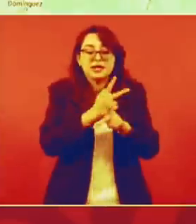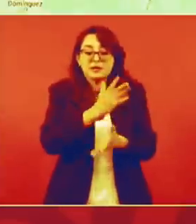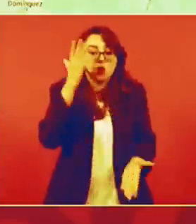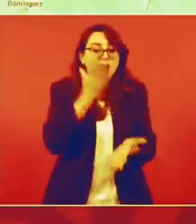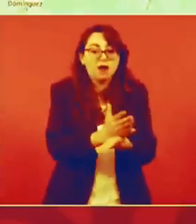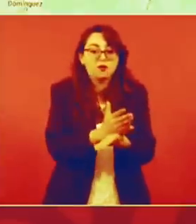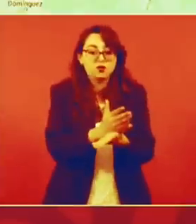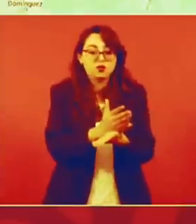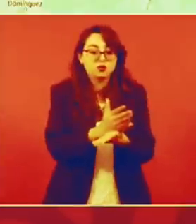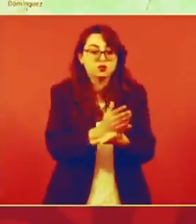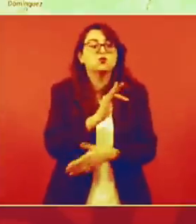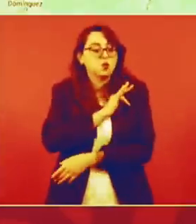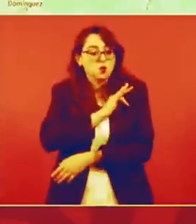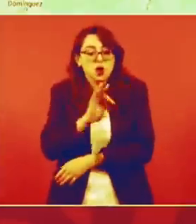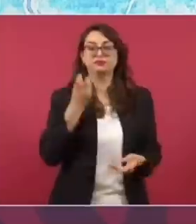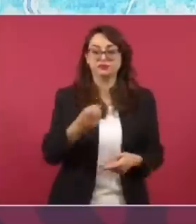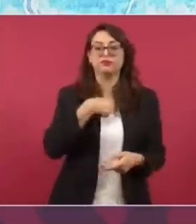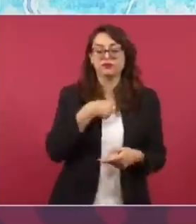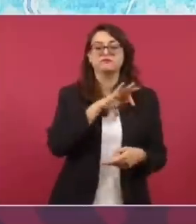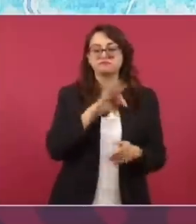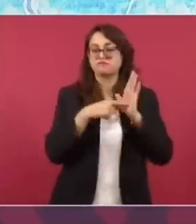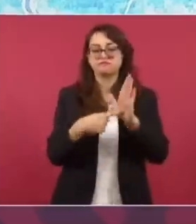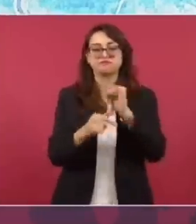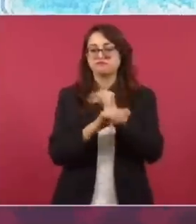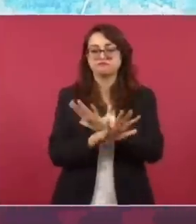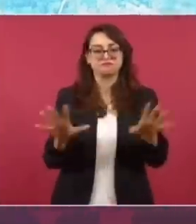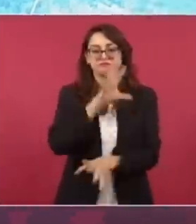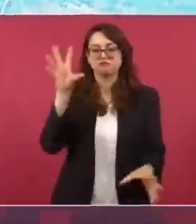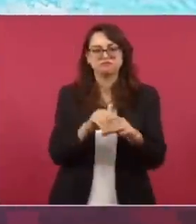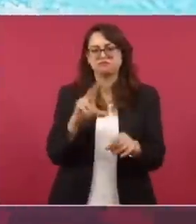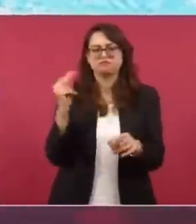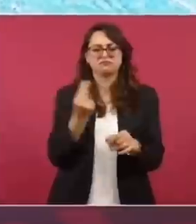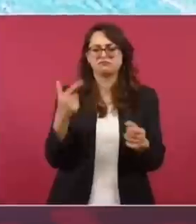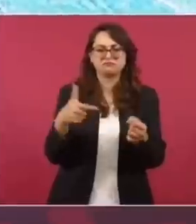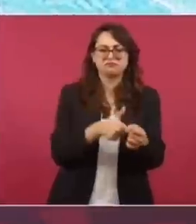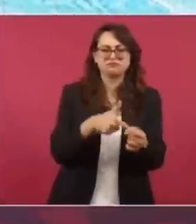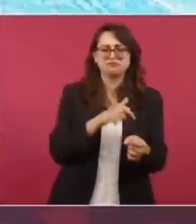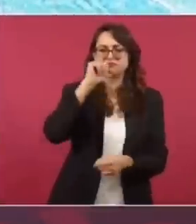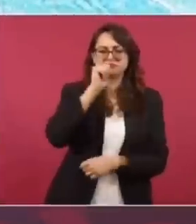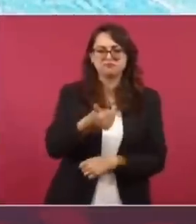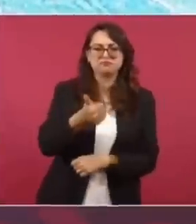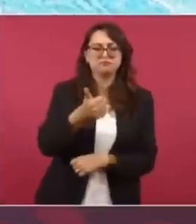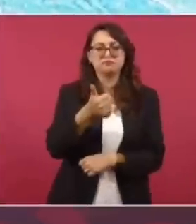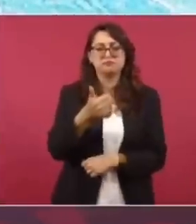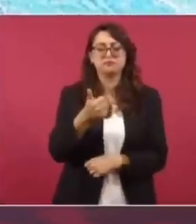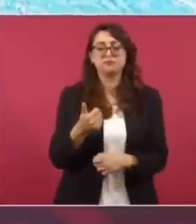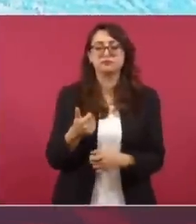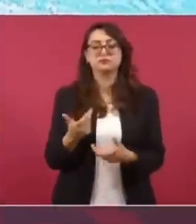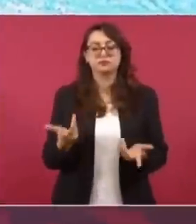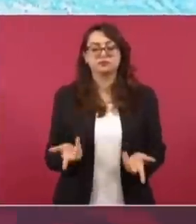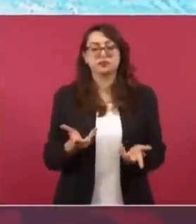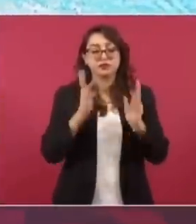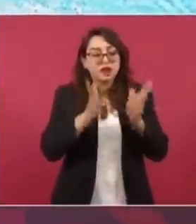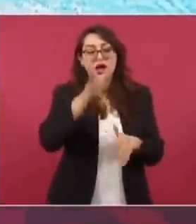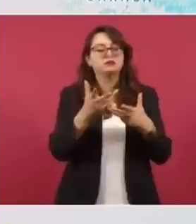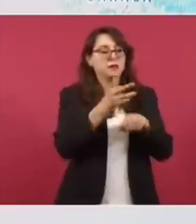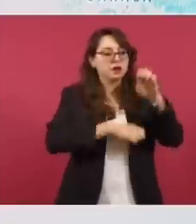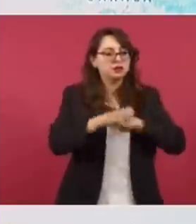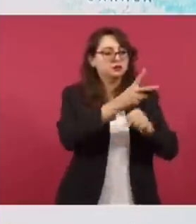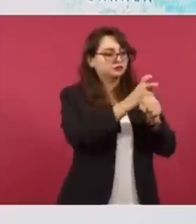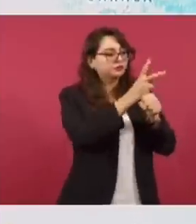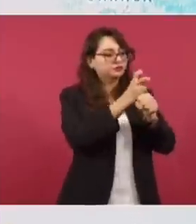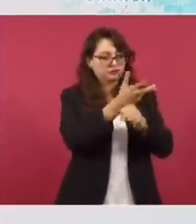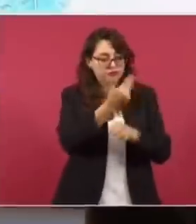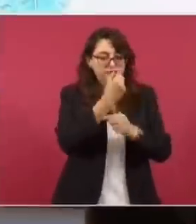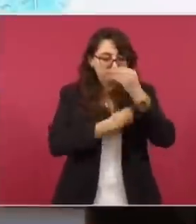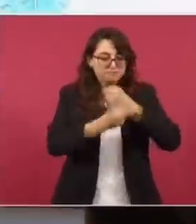Y es completamente constitucional y legal. Ya estaba el acuerdo para recuperar la vía y